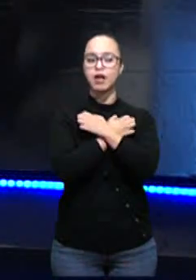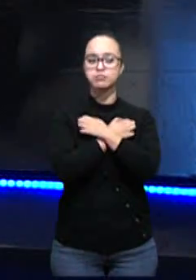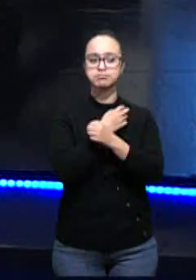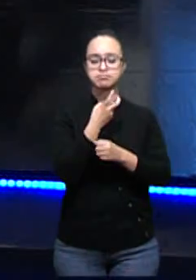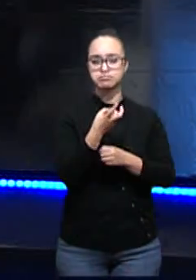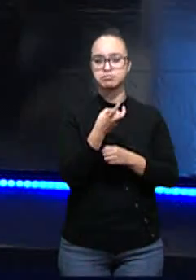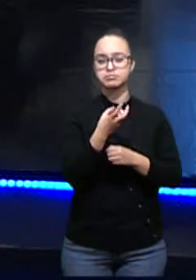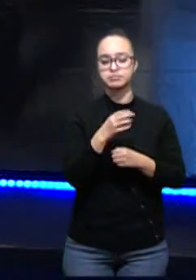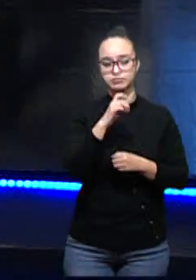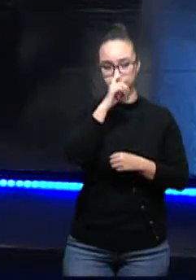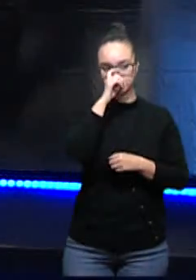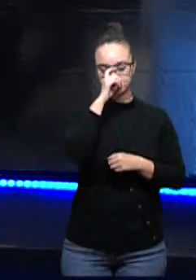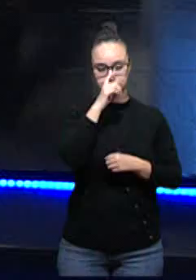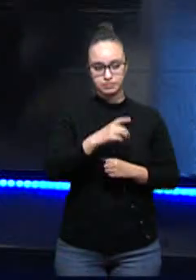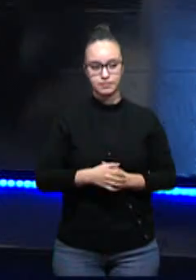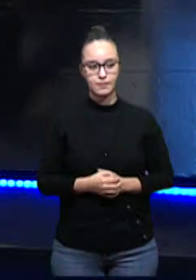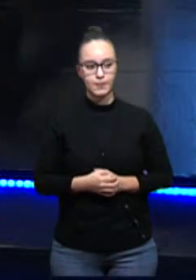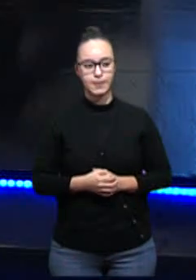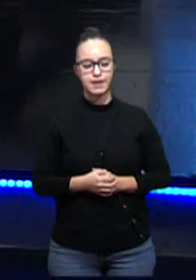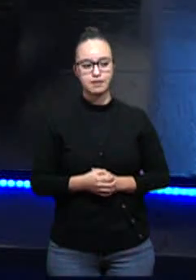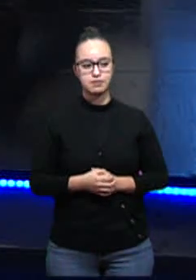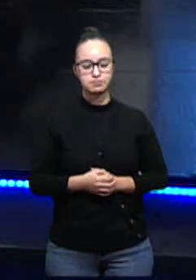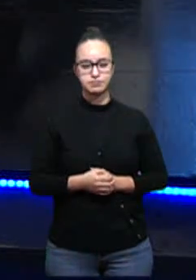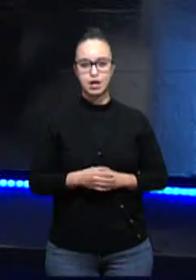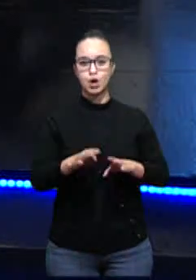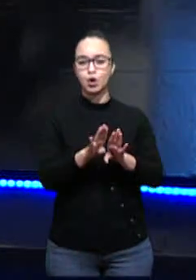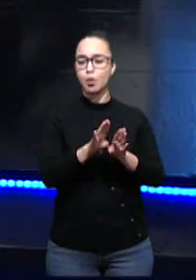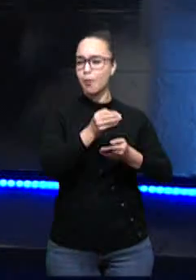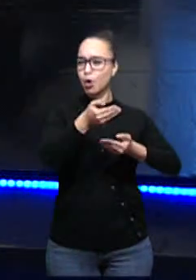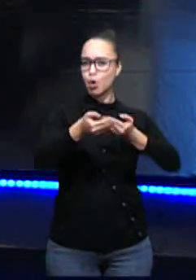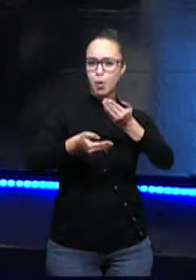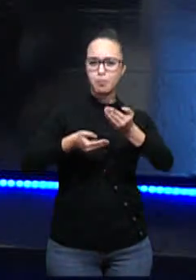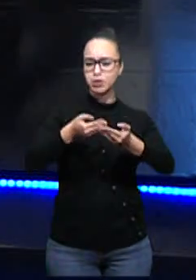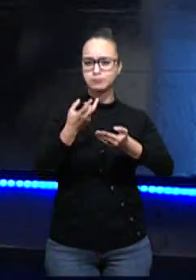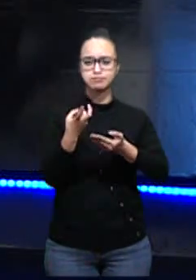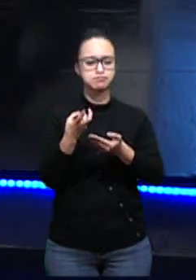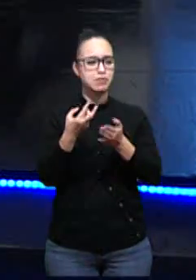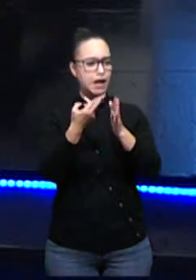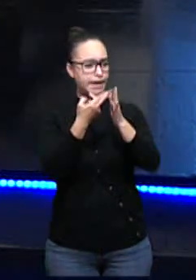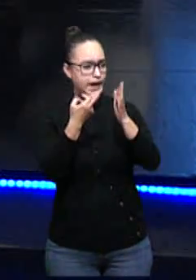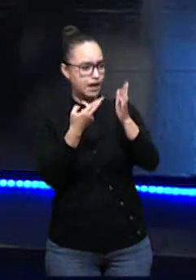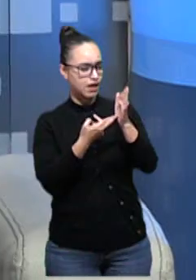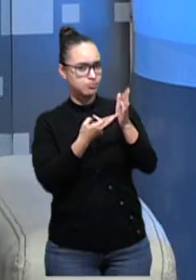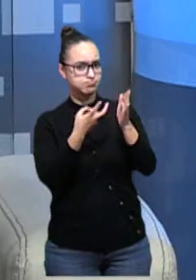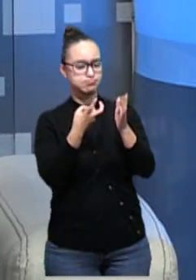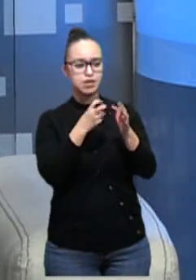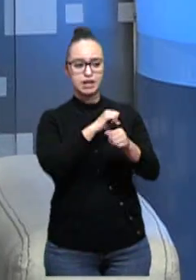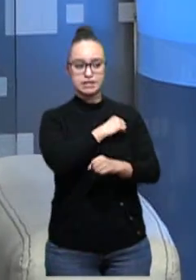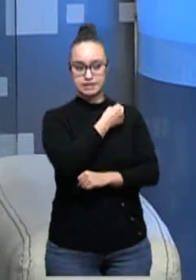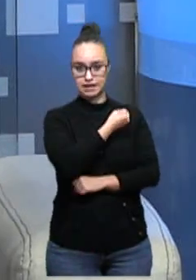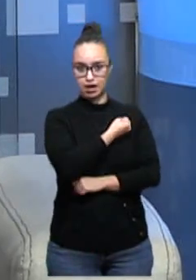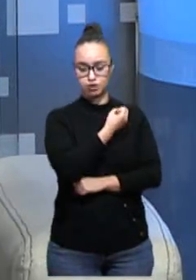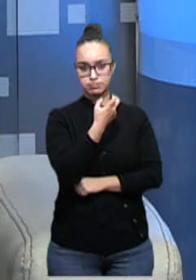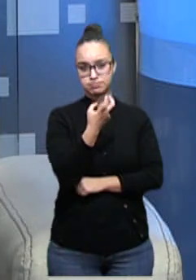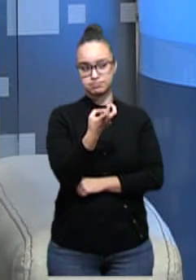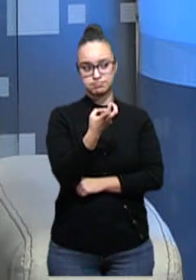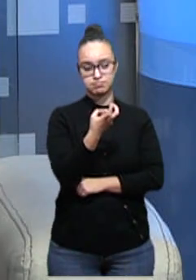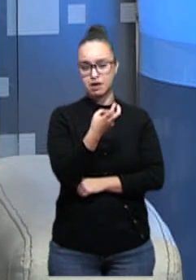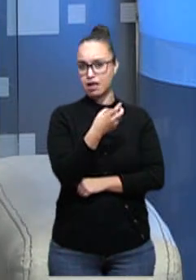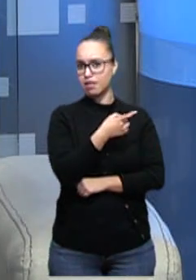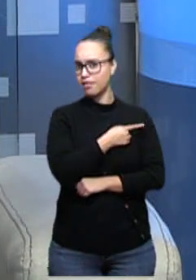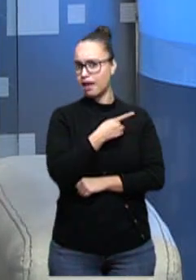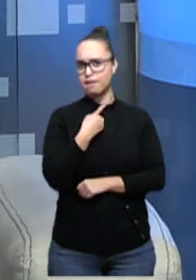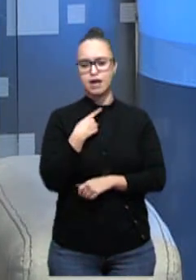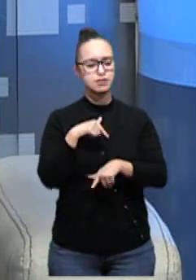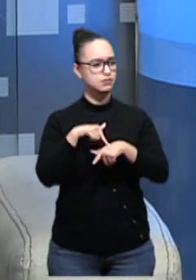cambiado las formas de socializarse, los protocolos, un protocolo de sanidad que se va a tener de manera permanente en